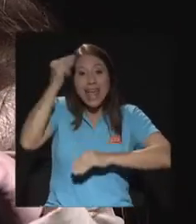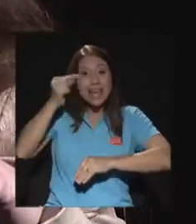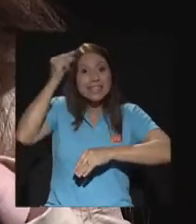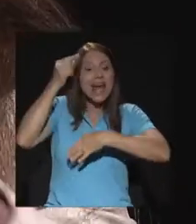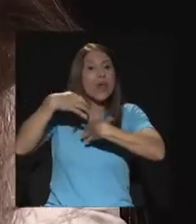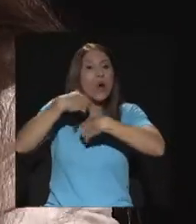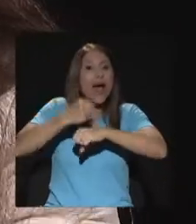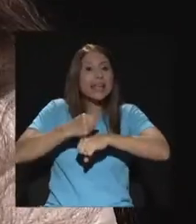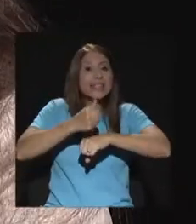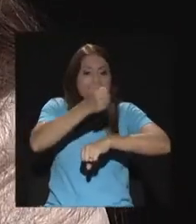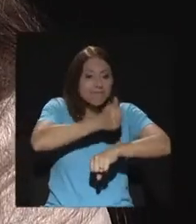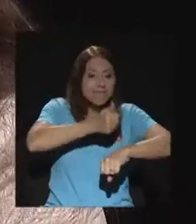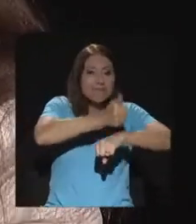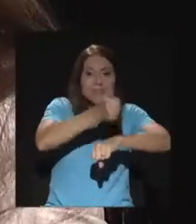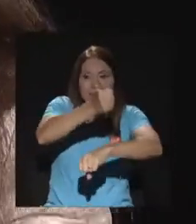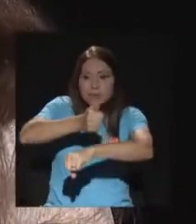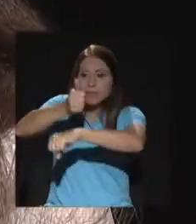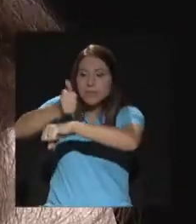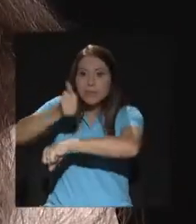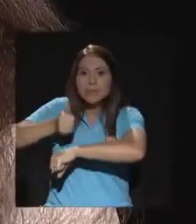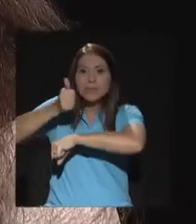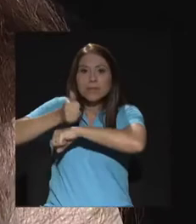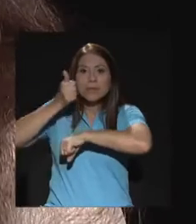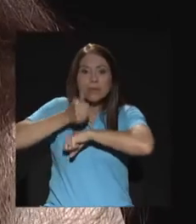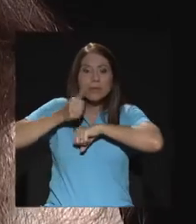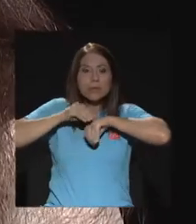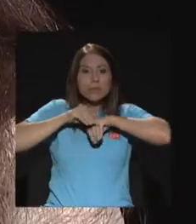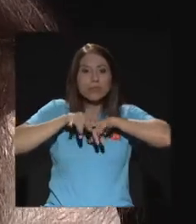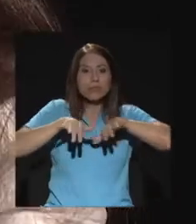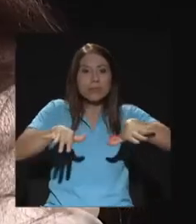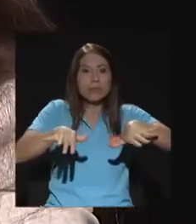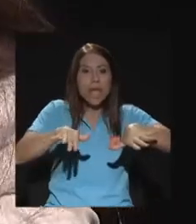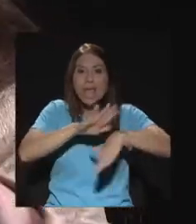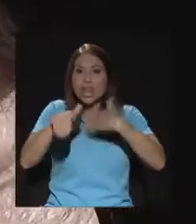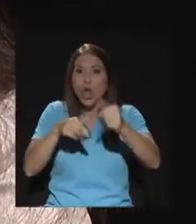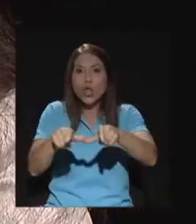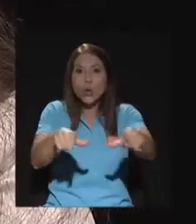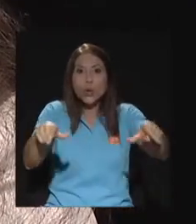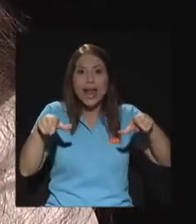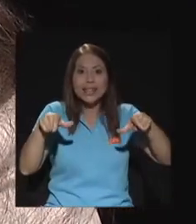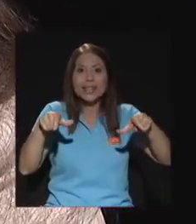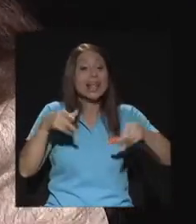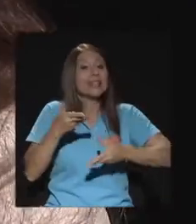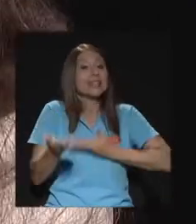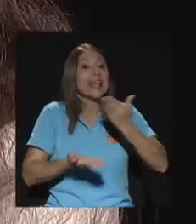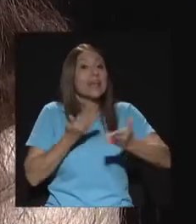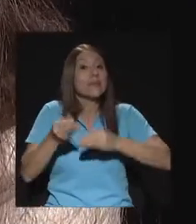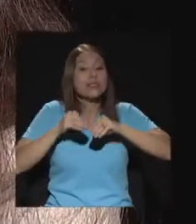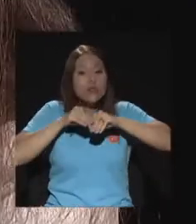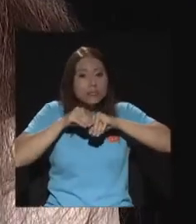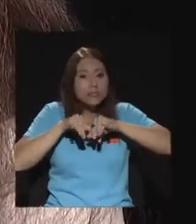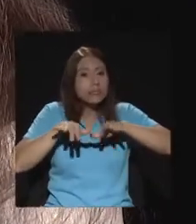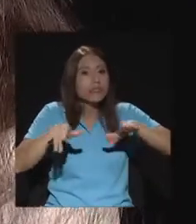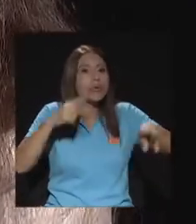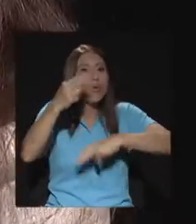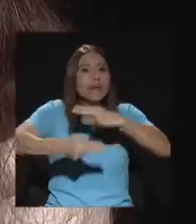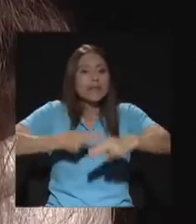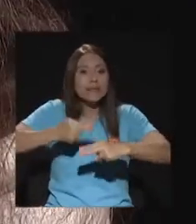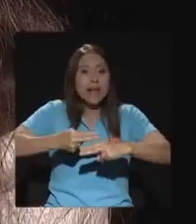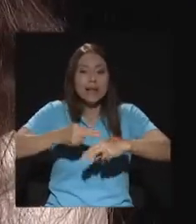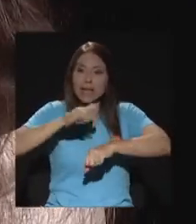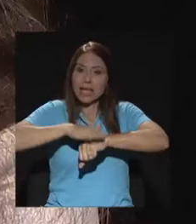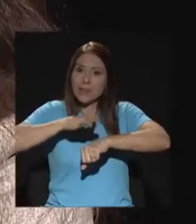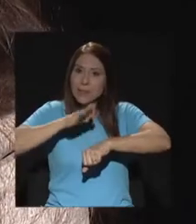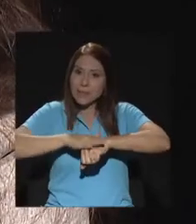país, llegándole a todas las zonas y no solo algunas, como ahora, universaliza el servicio y permite